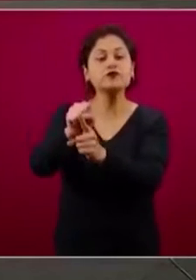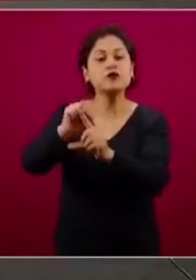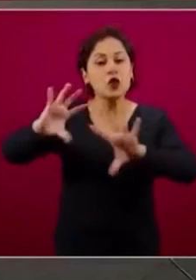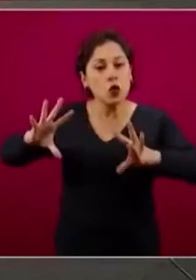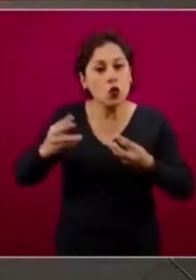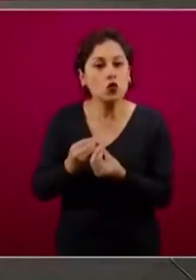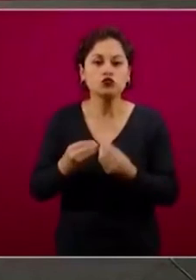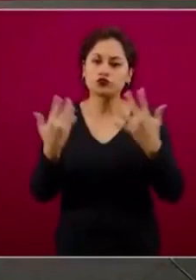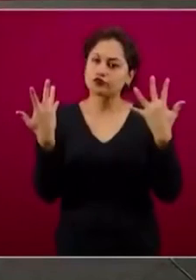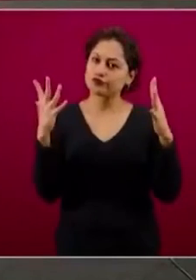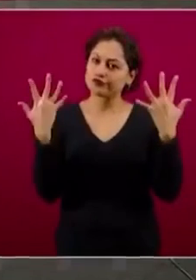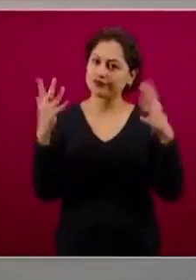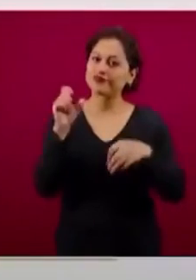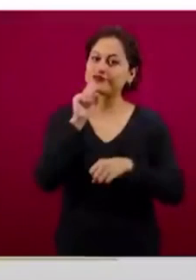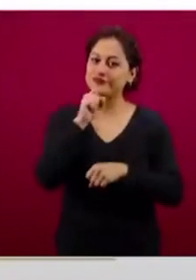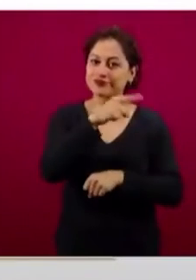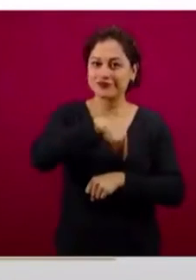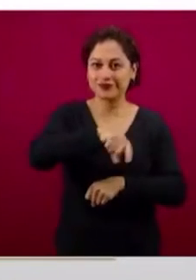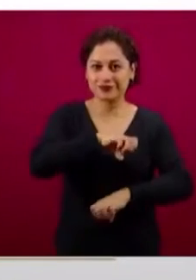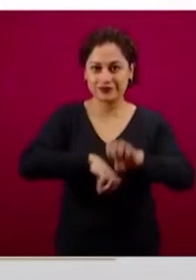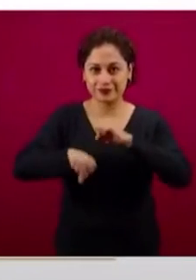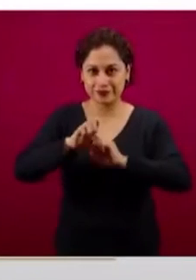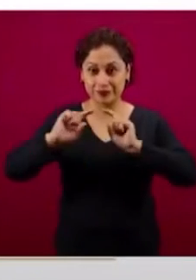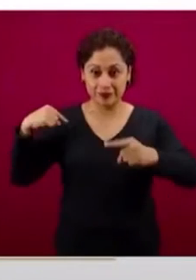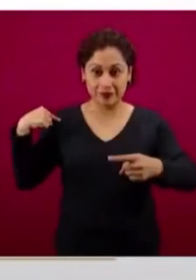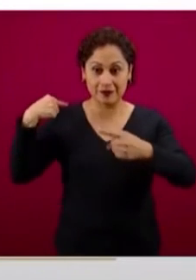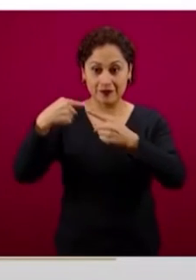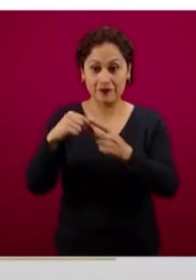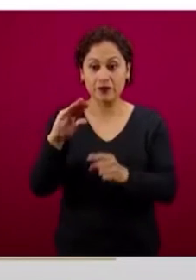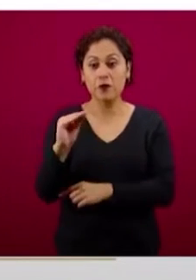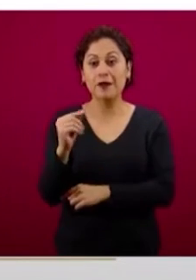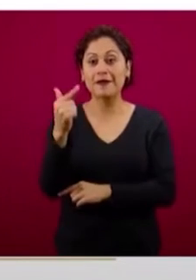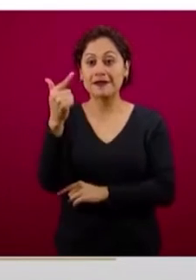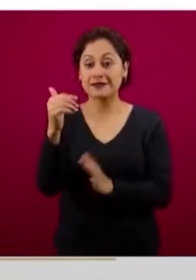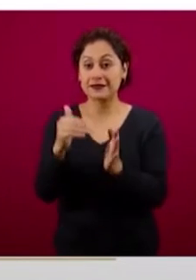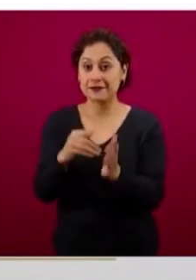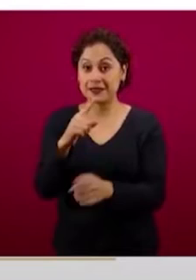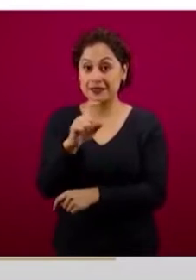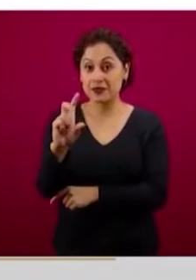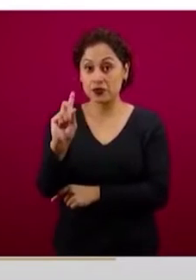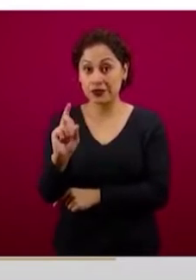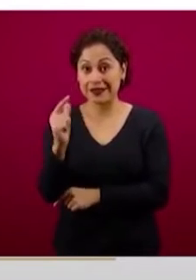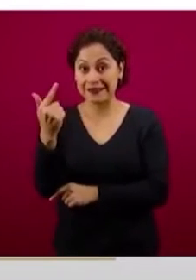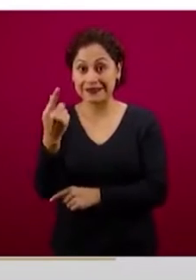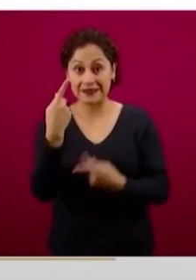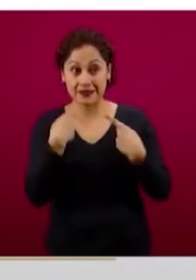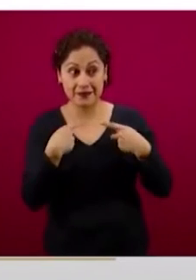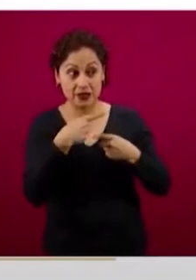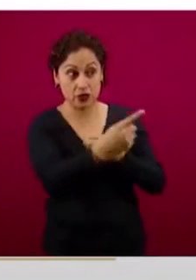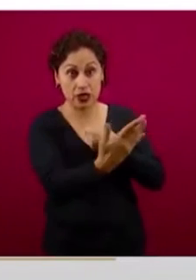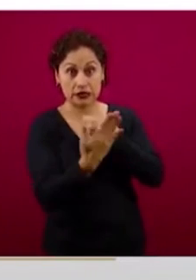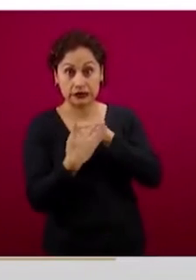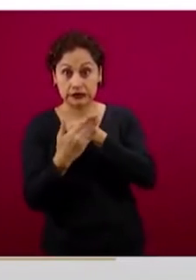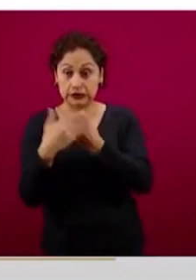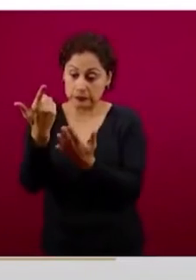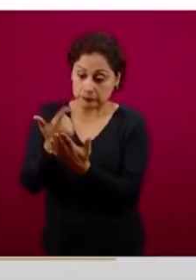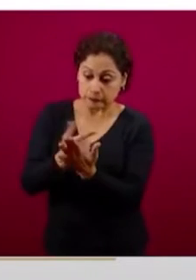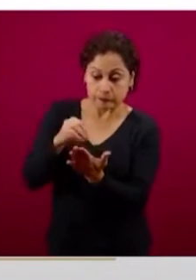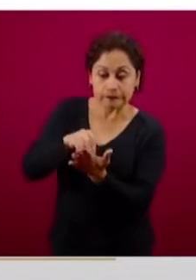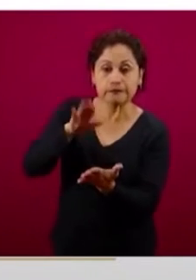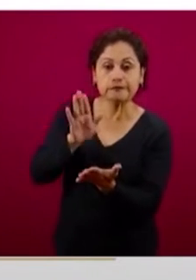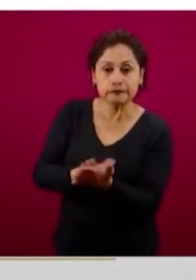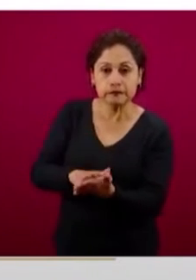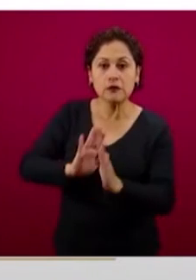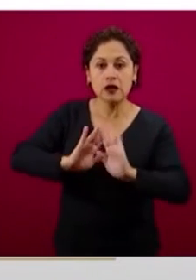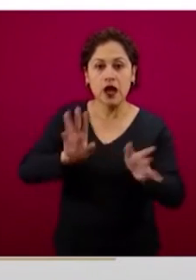como lo decíamos en 97 mil 137 registros sigue abierta la página del seguro social hay que ingresar